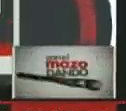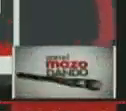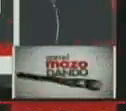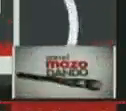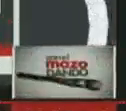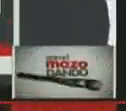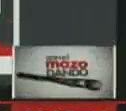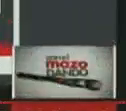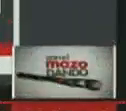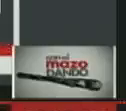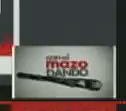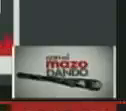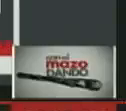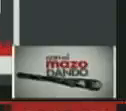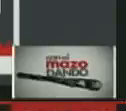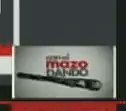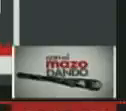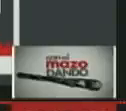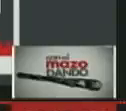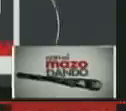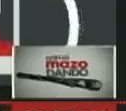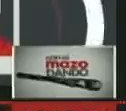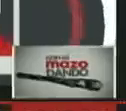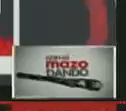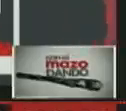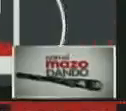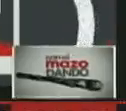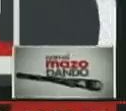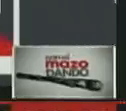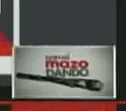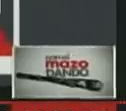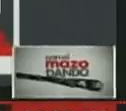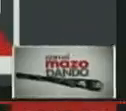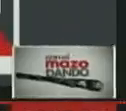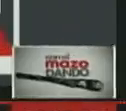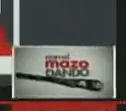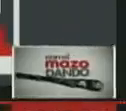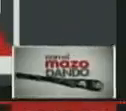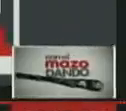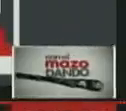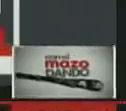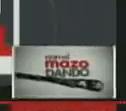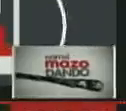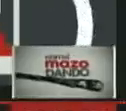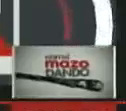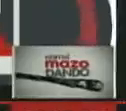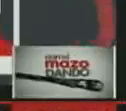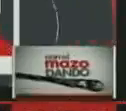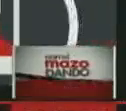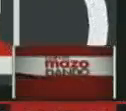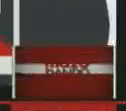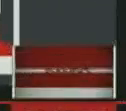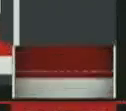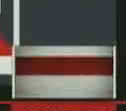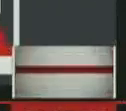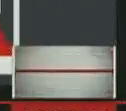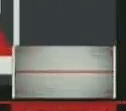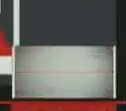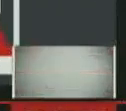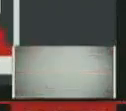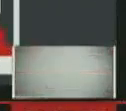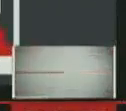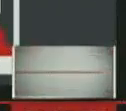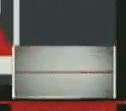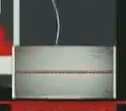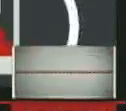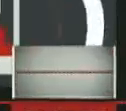programa 400 nada más después de aquella... ¿Usted se acuerda, pues, aquella instrucción que nos dio un día? Que había que salir a